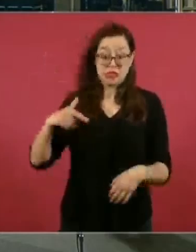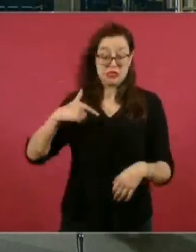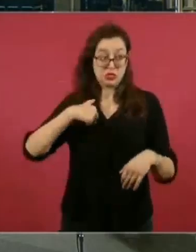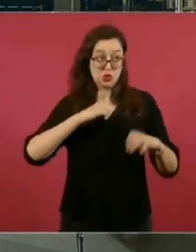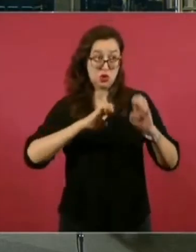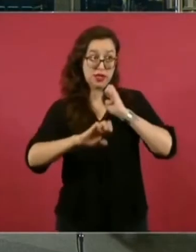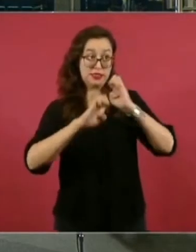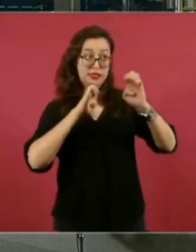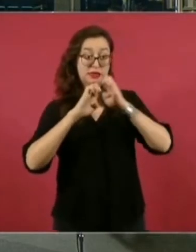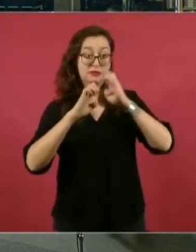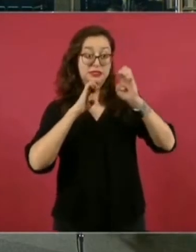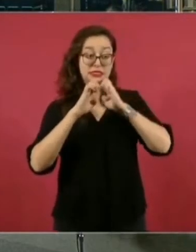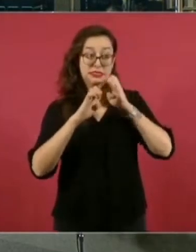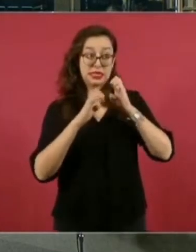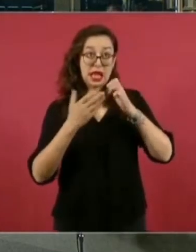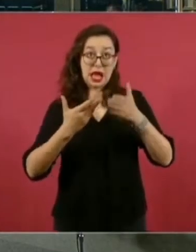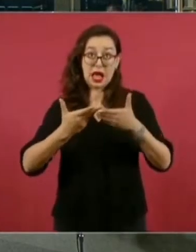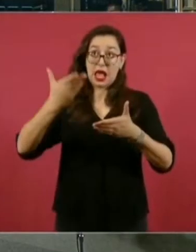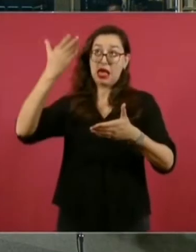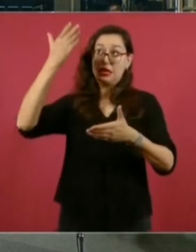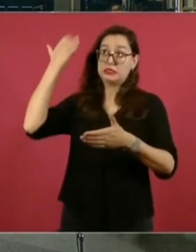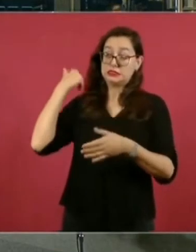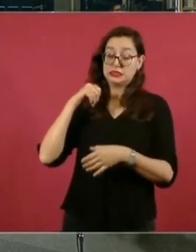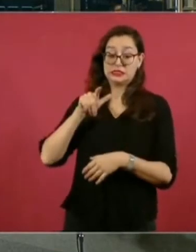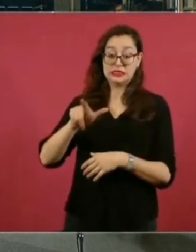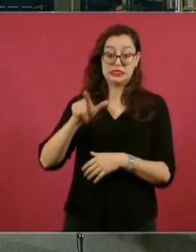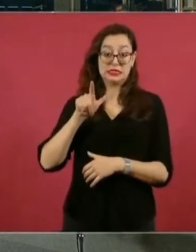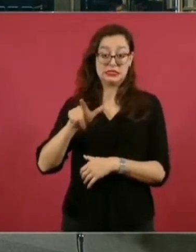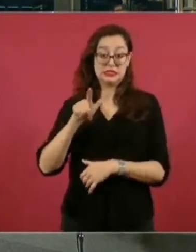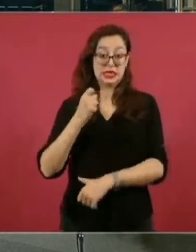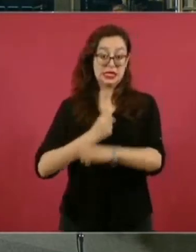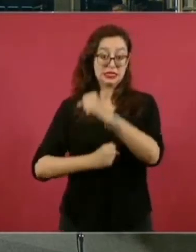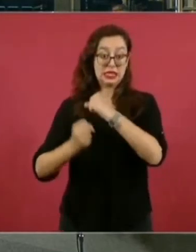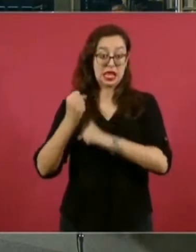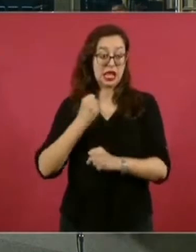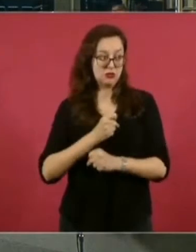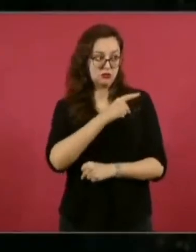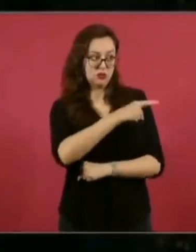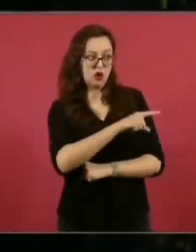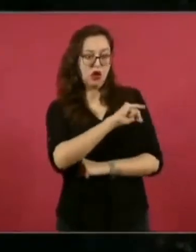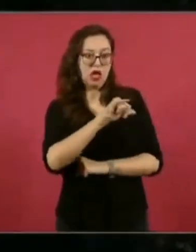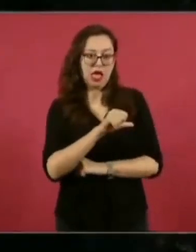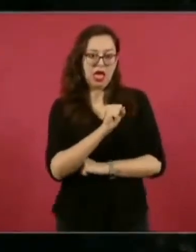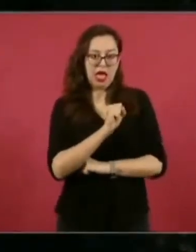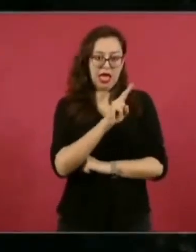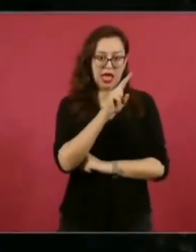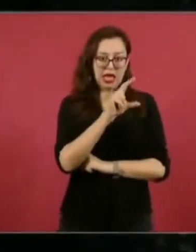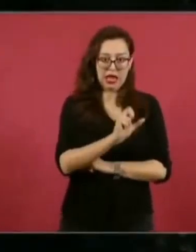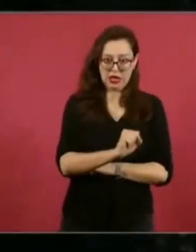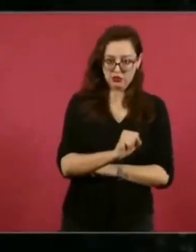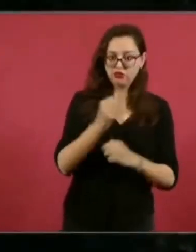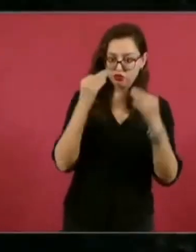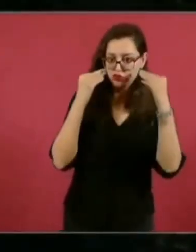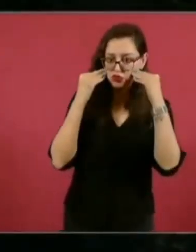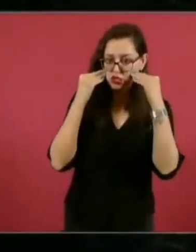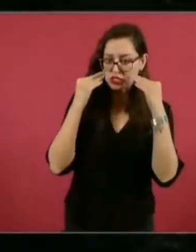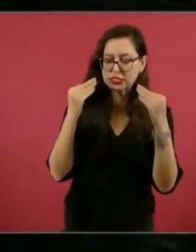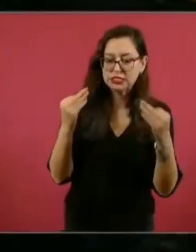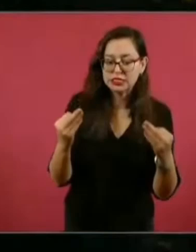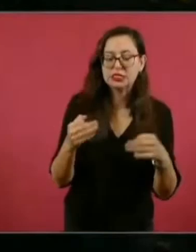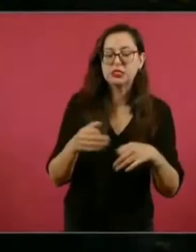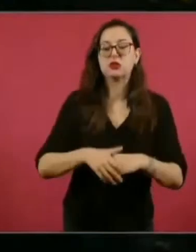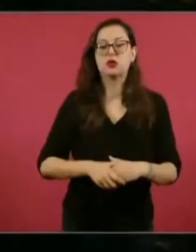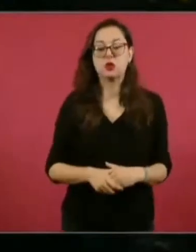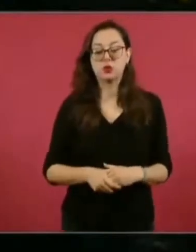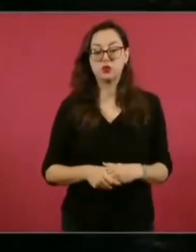izquierda, el licenciado Jesús Ramírez, y una entrevista fuera irrumpida de manera abrupta.